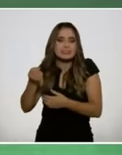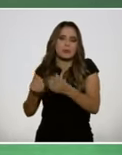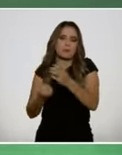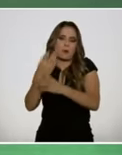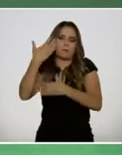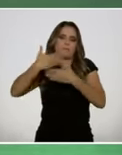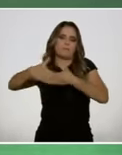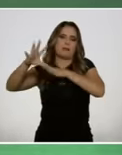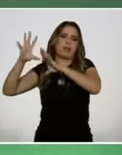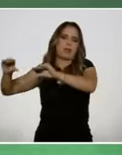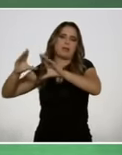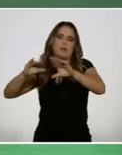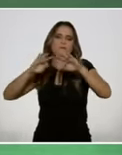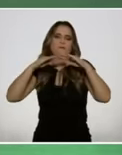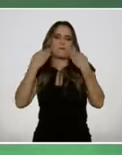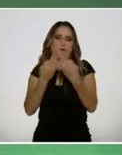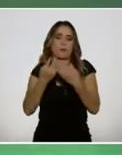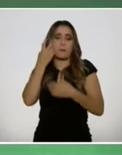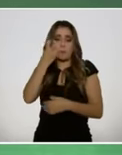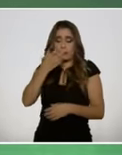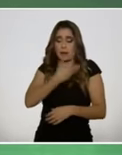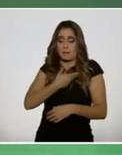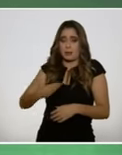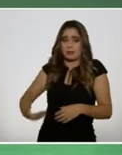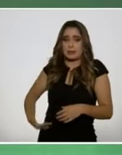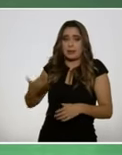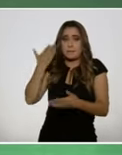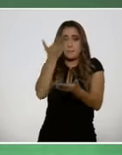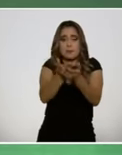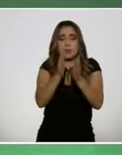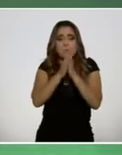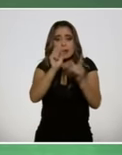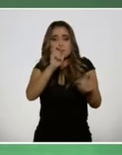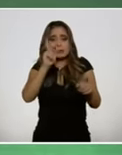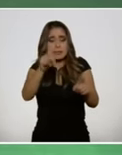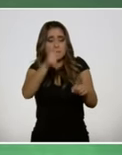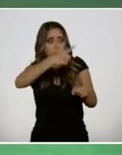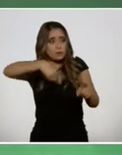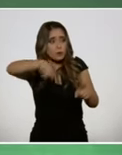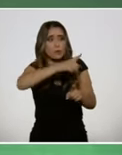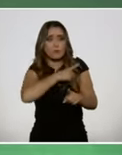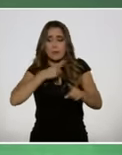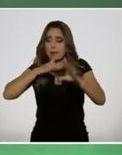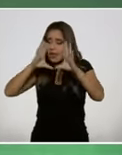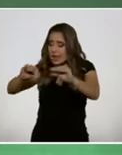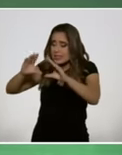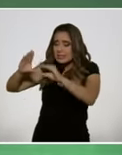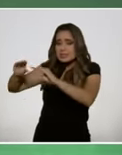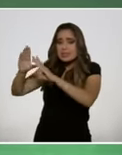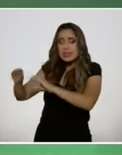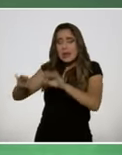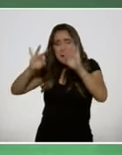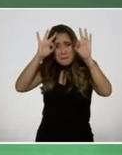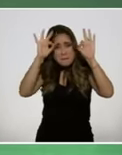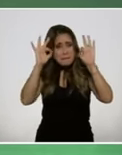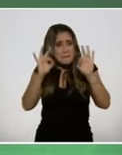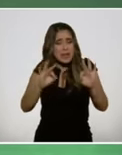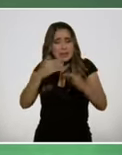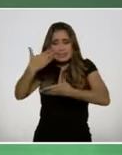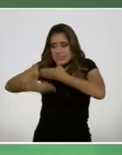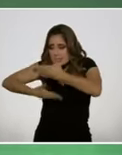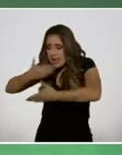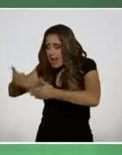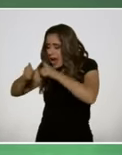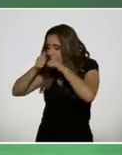de su gabinete que trabajemos al unísono, que todos demos lo mejor que tenemos de cada uno para lograr un objetivo que es precisamente el servir a